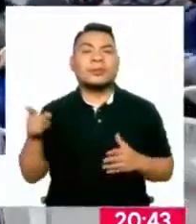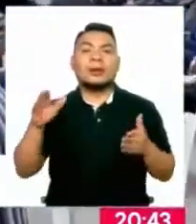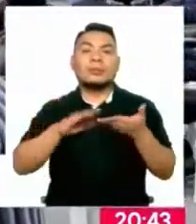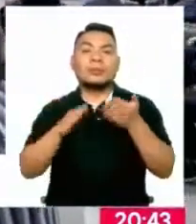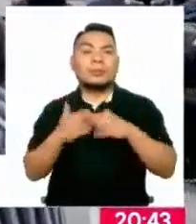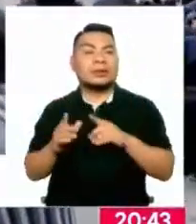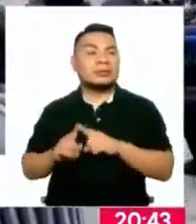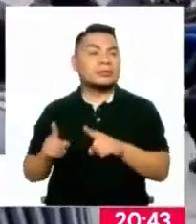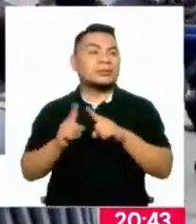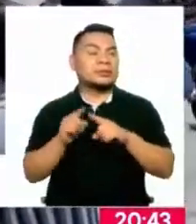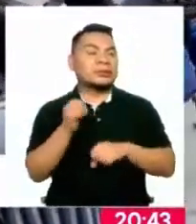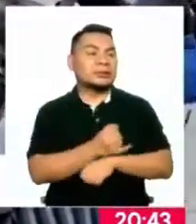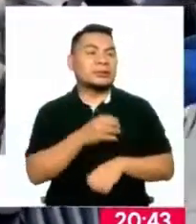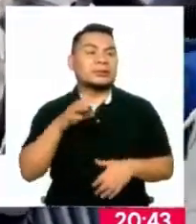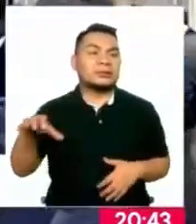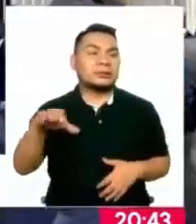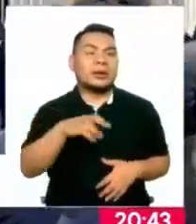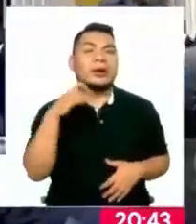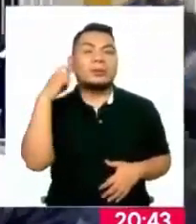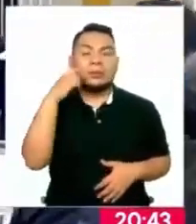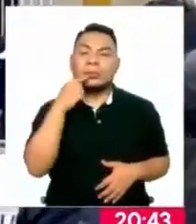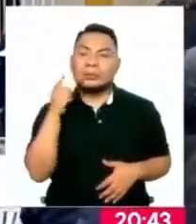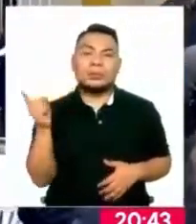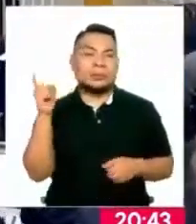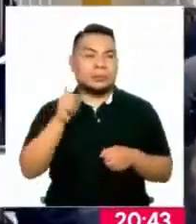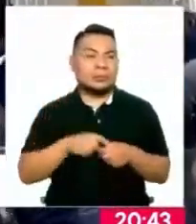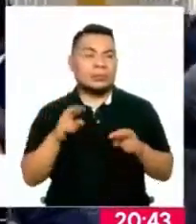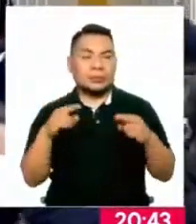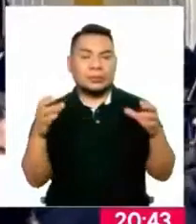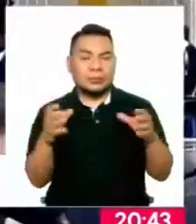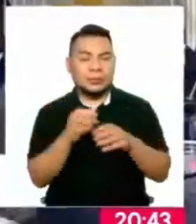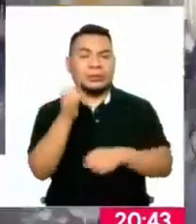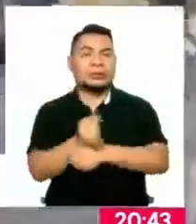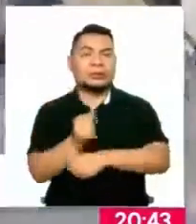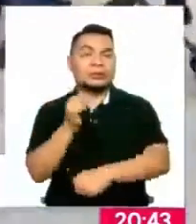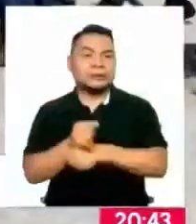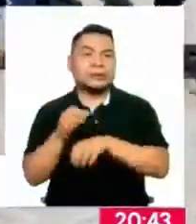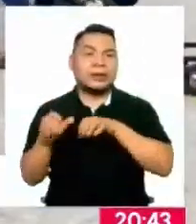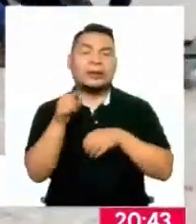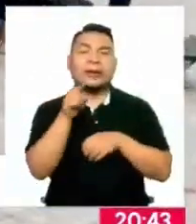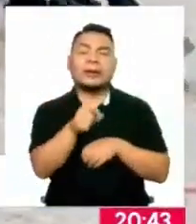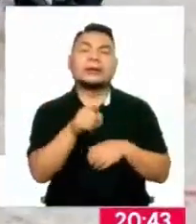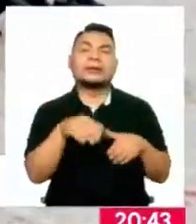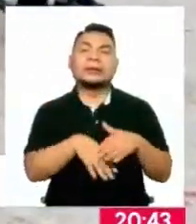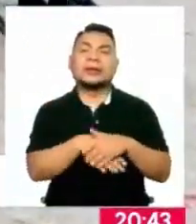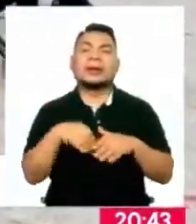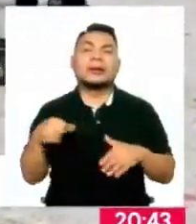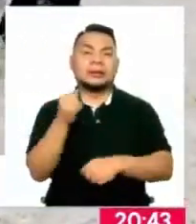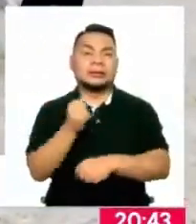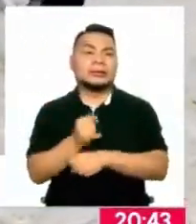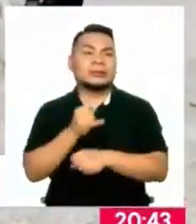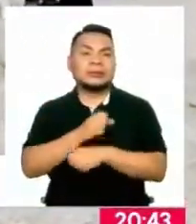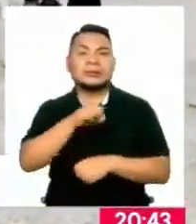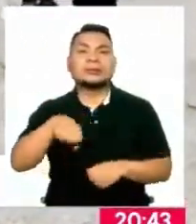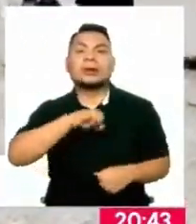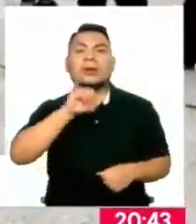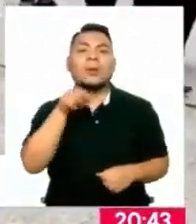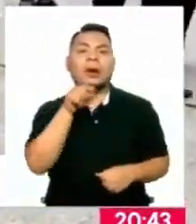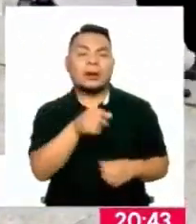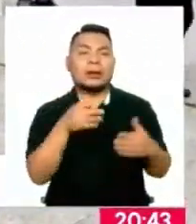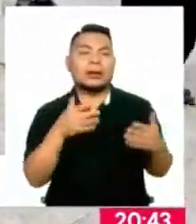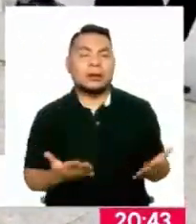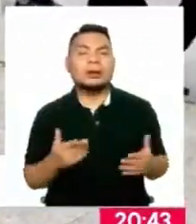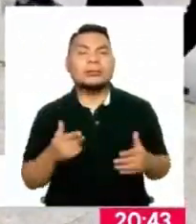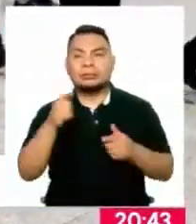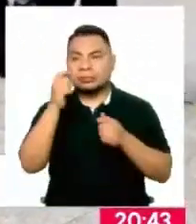Pobladores y diferentes instituciones de Puno vienen participando en las misas que se desarrollan en los exteriores del Templo San Juan en homenaje